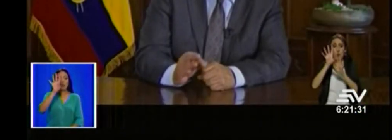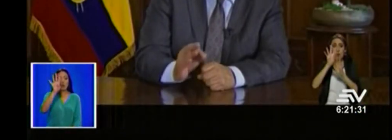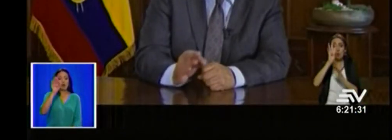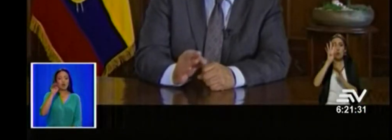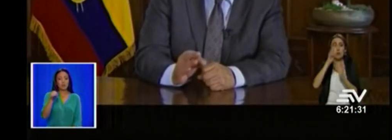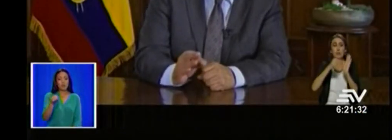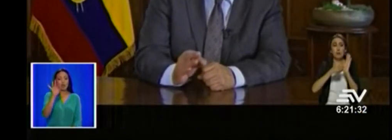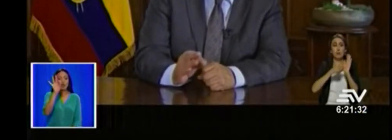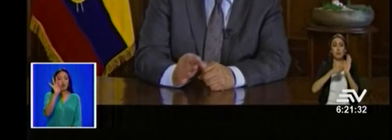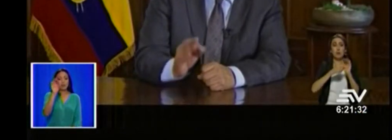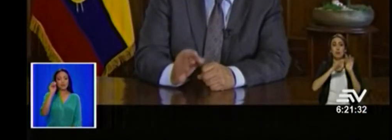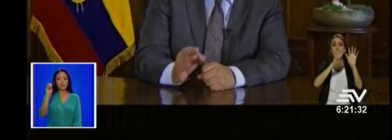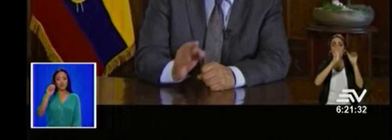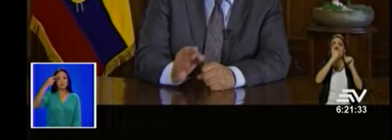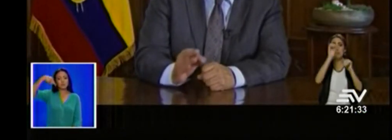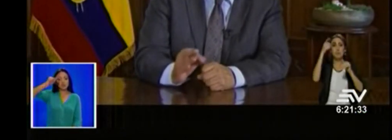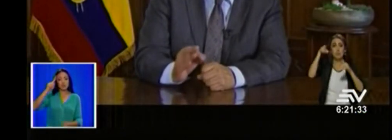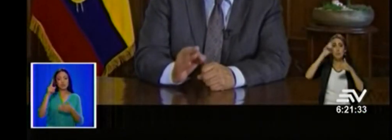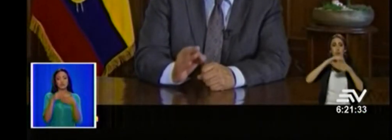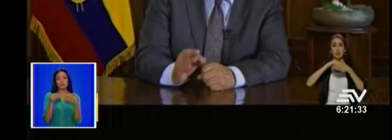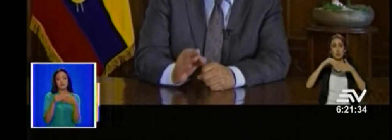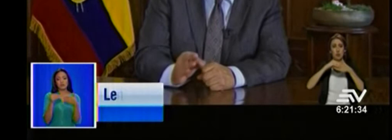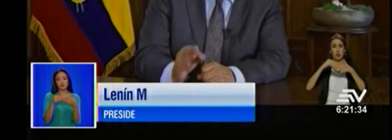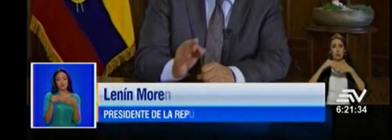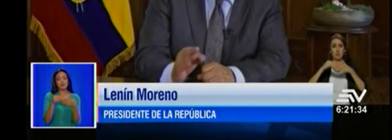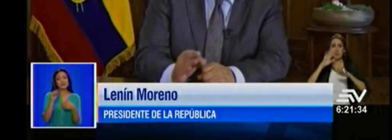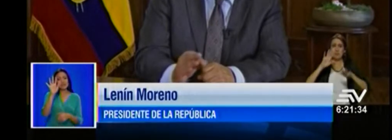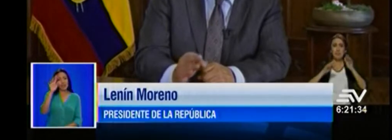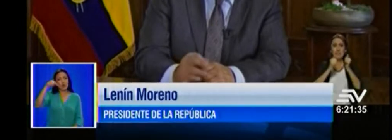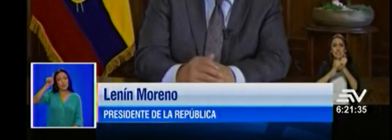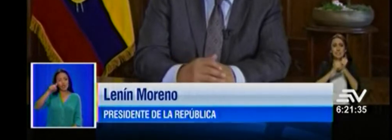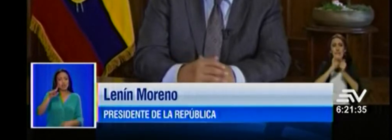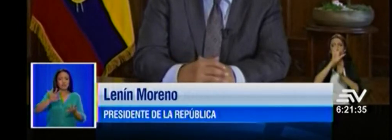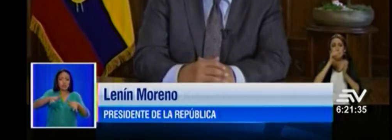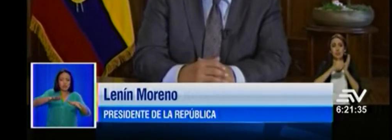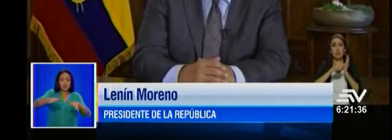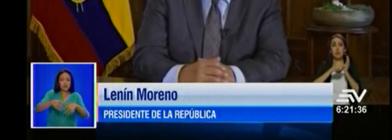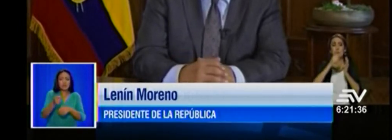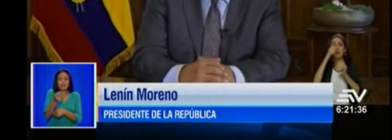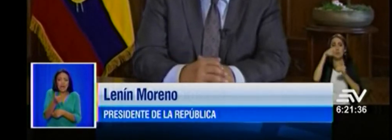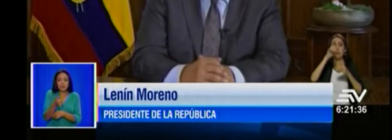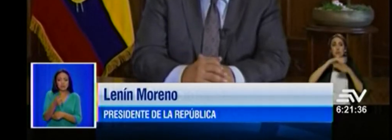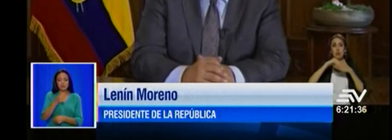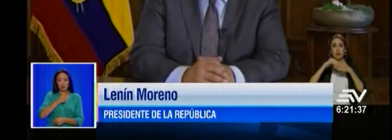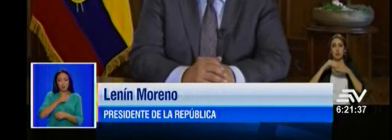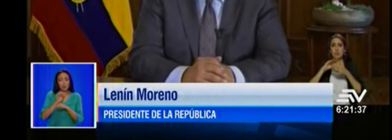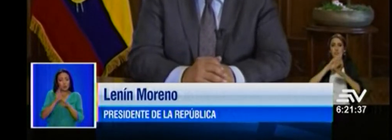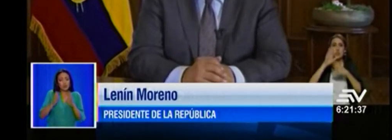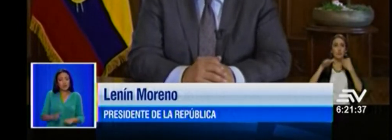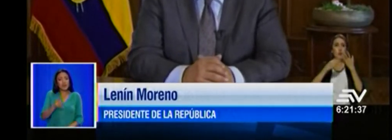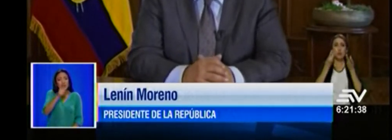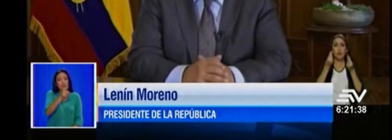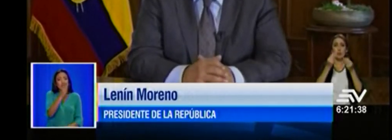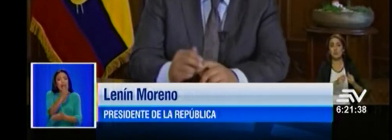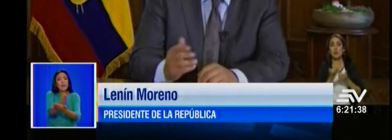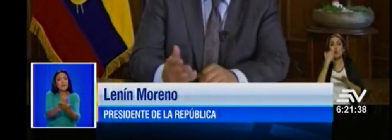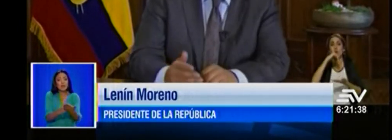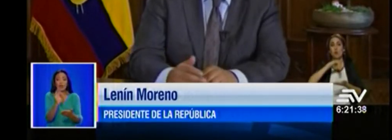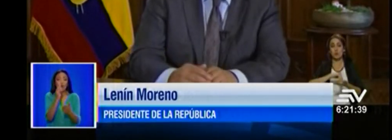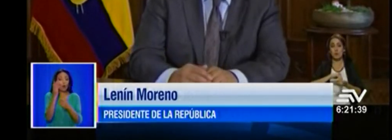$4.900 millones. Sí, compatriotas, casi $5.000 millones de la plata de los ecuatorianos, cuando debió costar apenas la mitad o